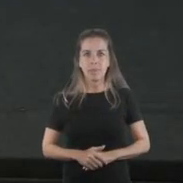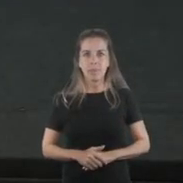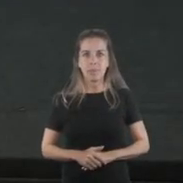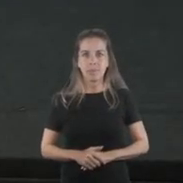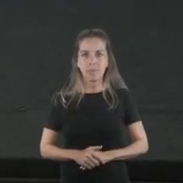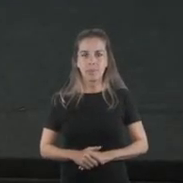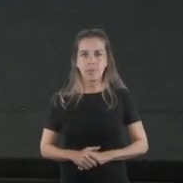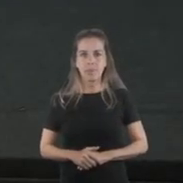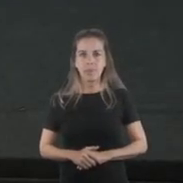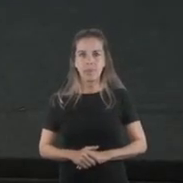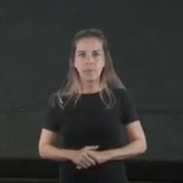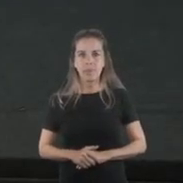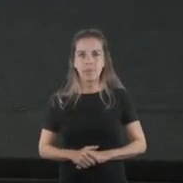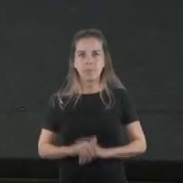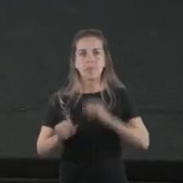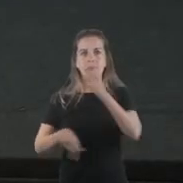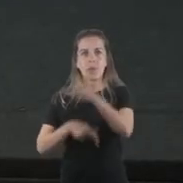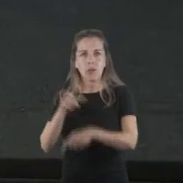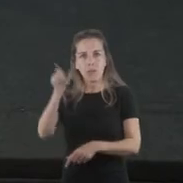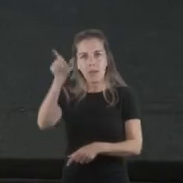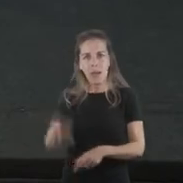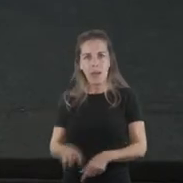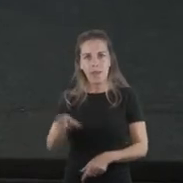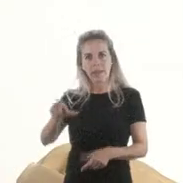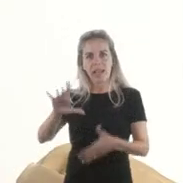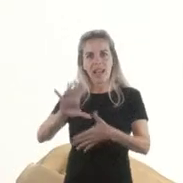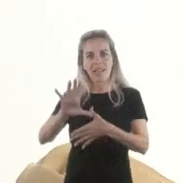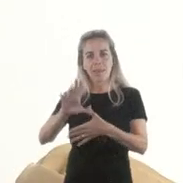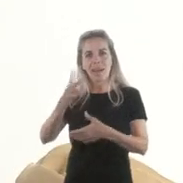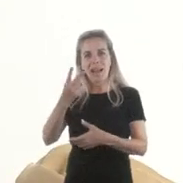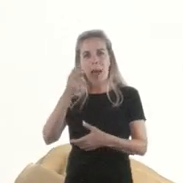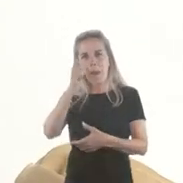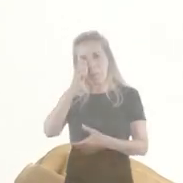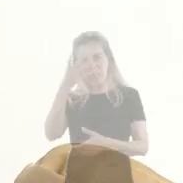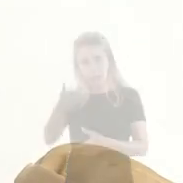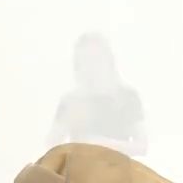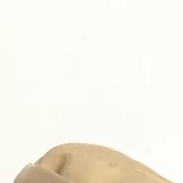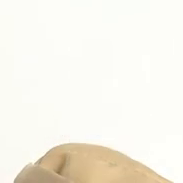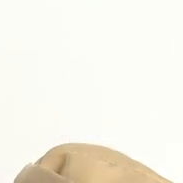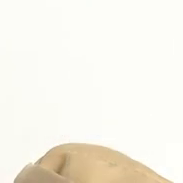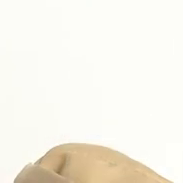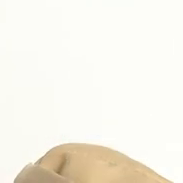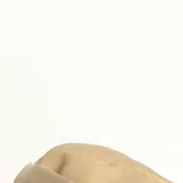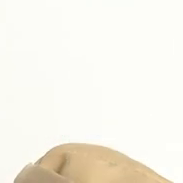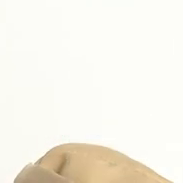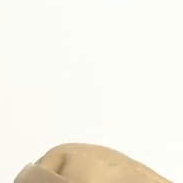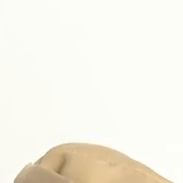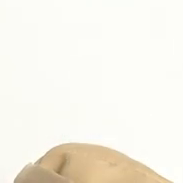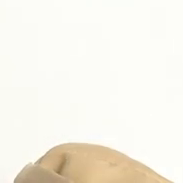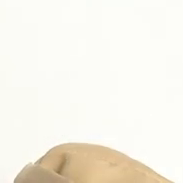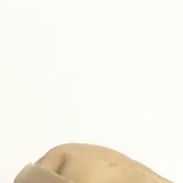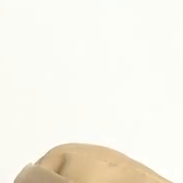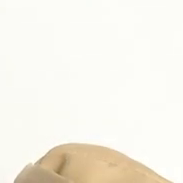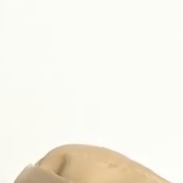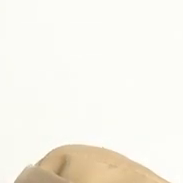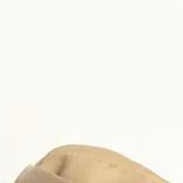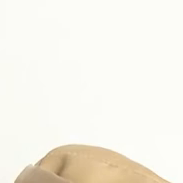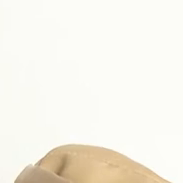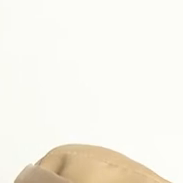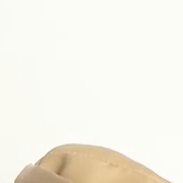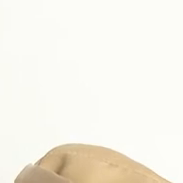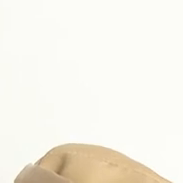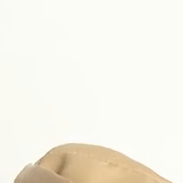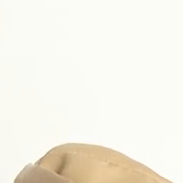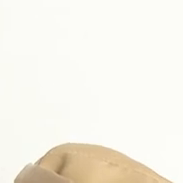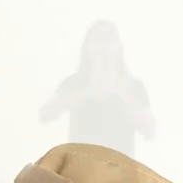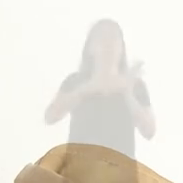Estela Garnica, de América 24. Estela, ¿cómo estás? Buenos días, Gabriela. Buen día. Bueno, mi pregunta es, teniendo en cuenta las dificultades que tiene el oficialismo,